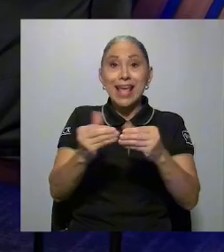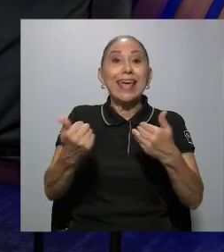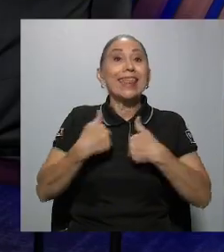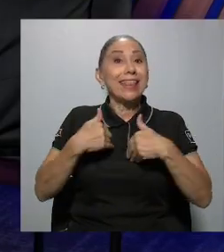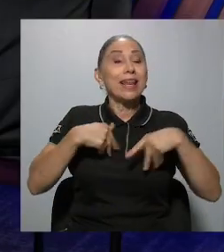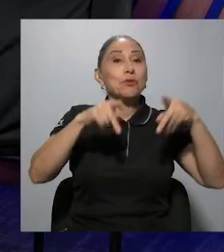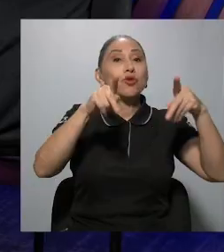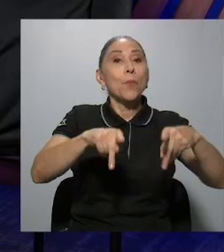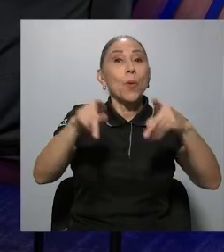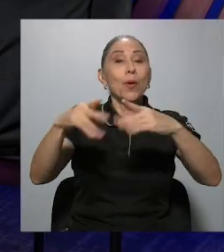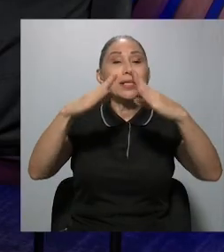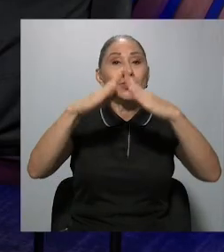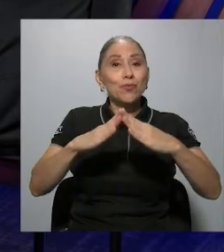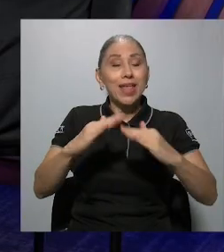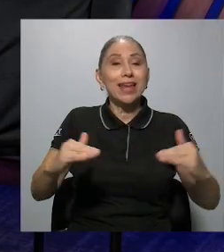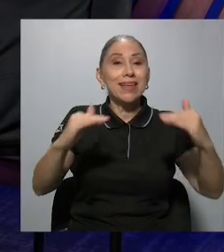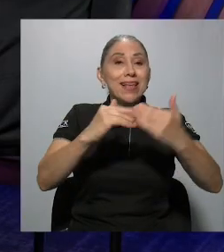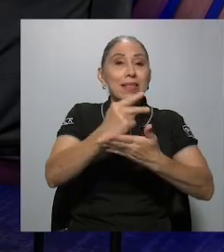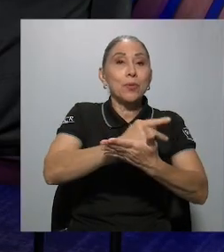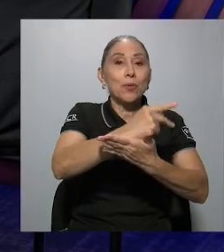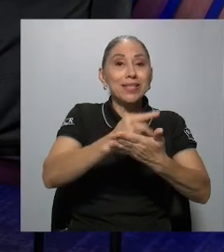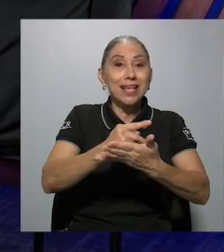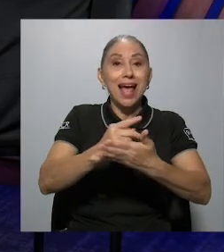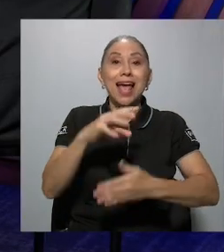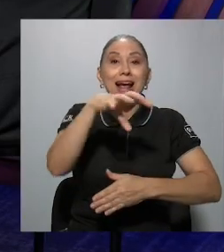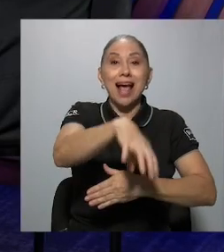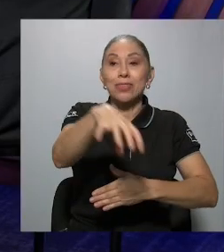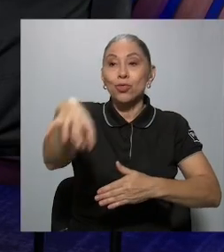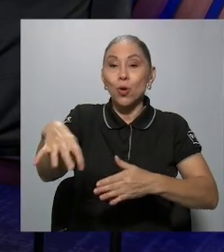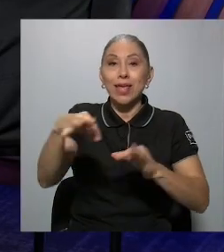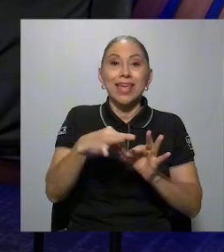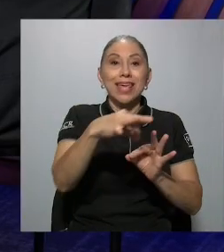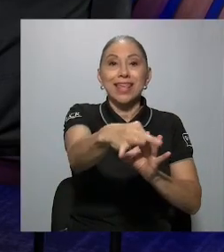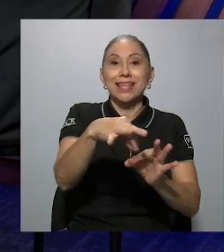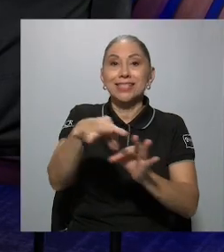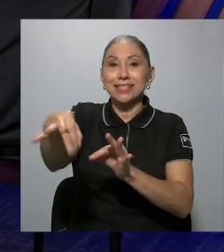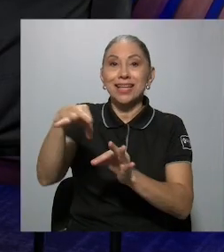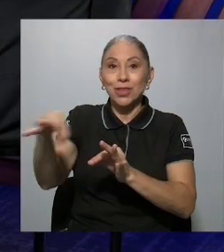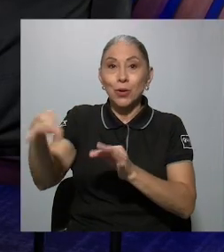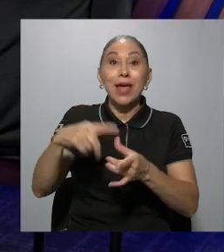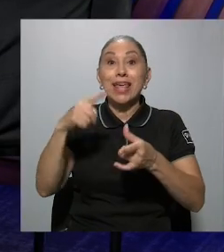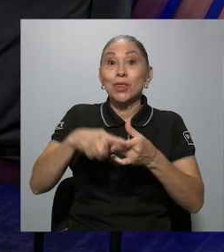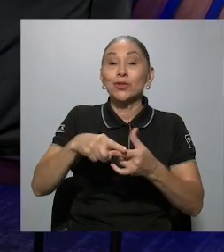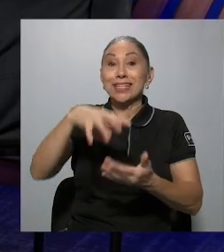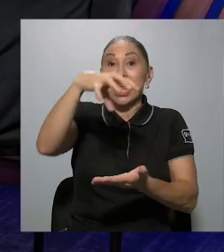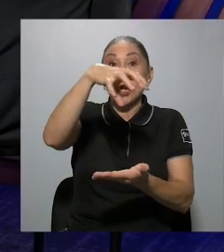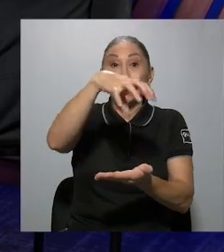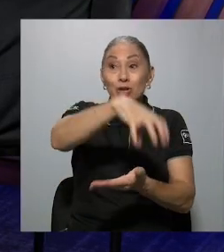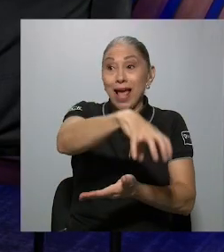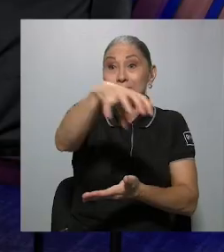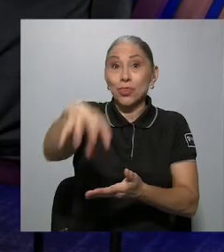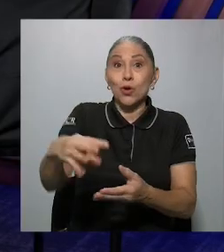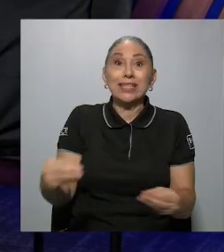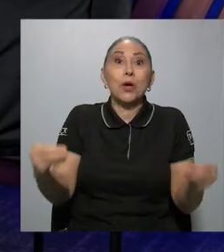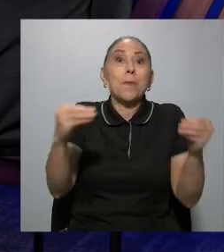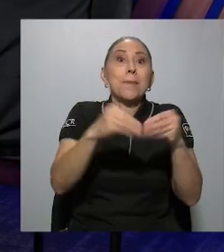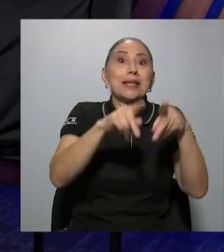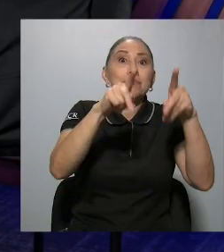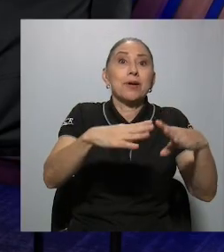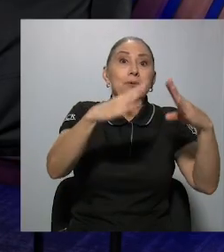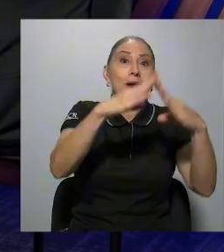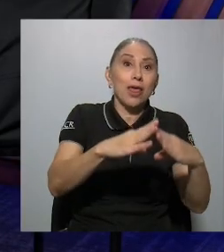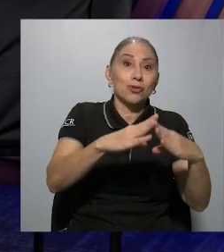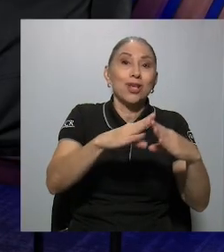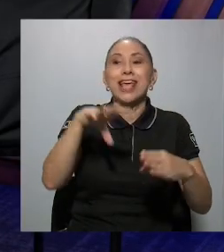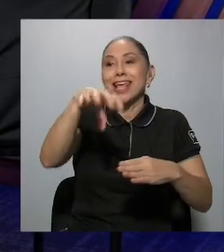tenemos poblaciones a nivel de provincia, de cantón y de distrito. Entonces tenemos los cantones los más